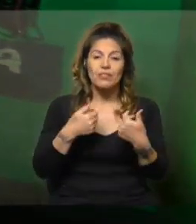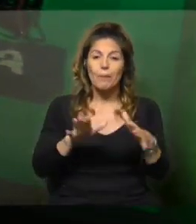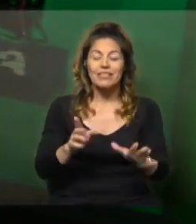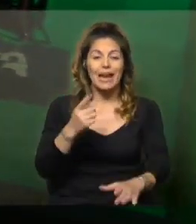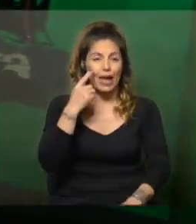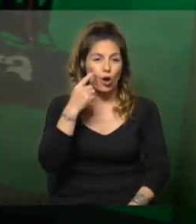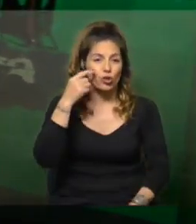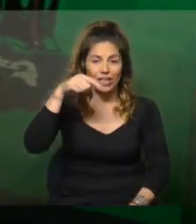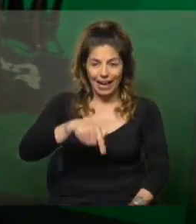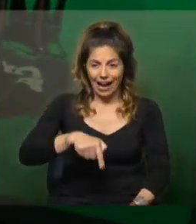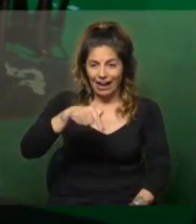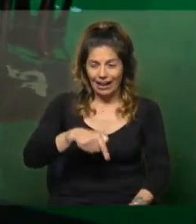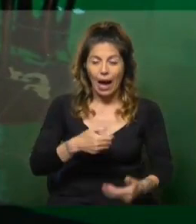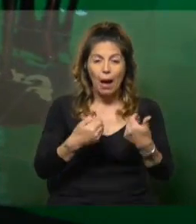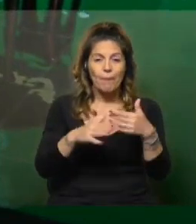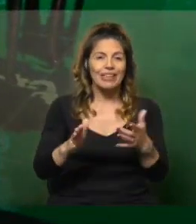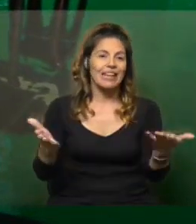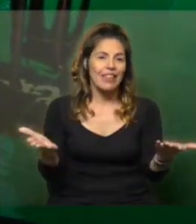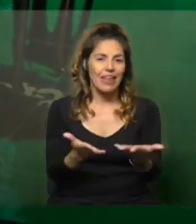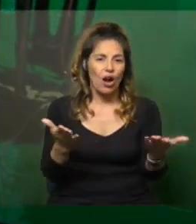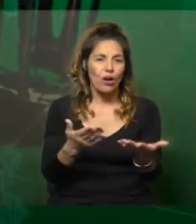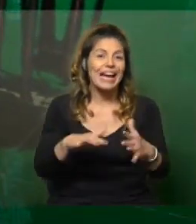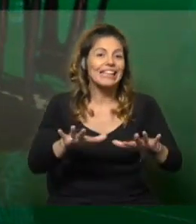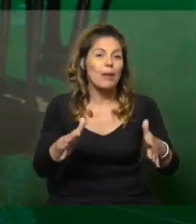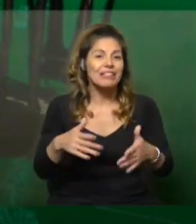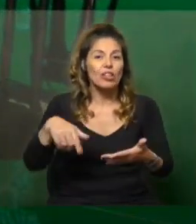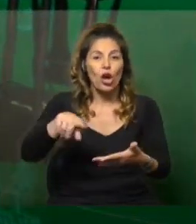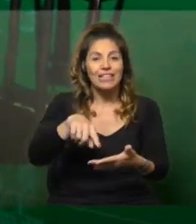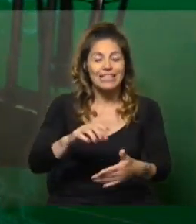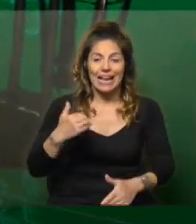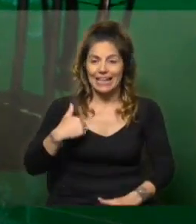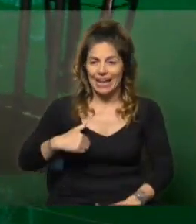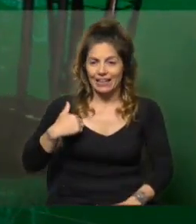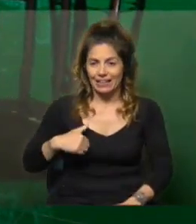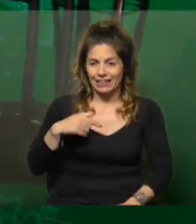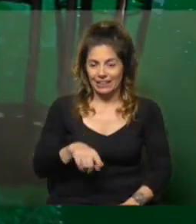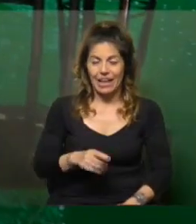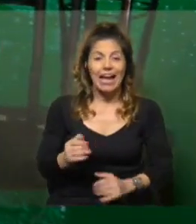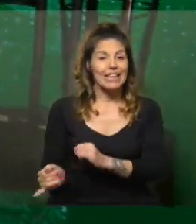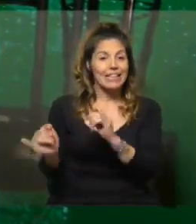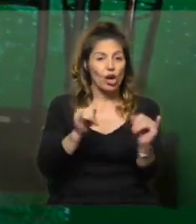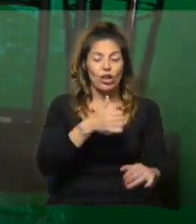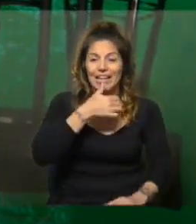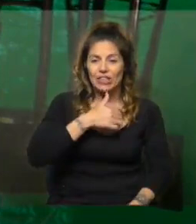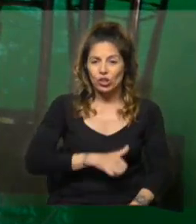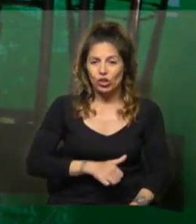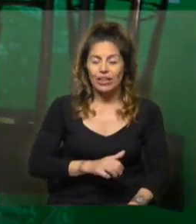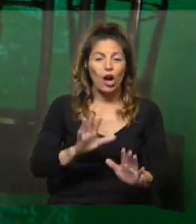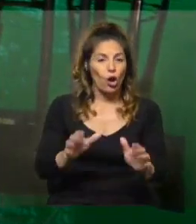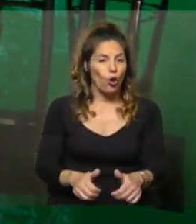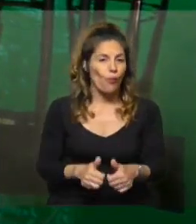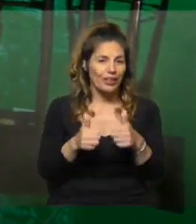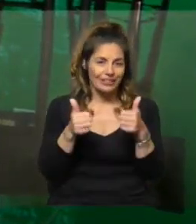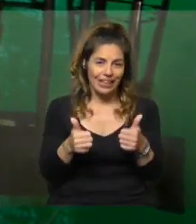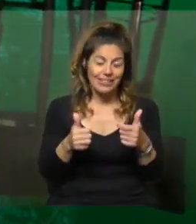aquí en Sin fronteras a partir de este momento Qué es lo que está pasando en la República Argentina en esta jornada histórica Maite Cómo andas janard muy